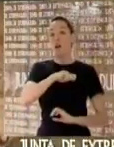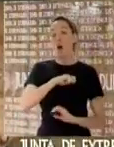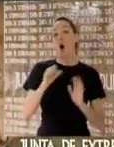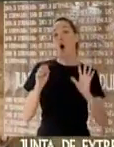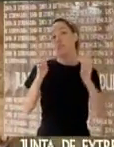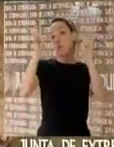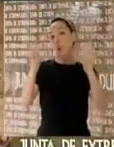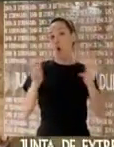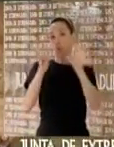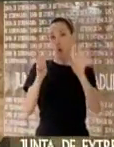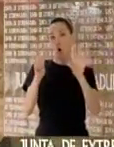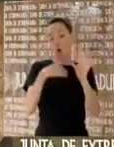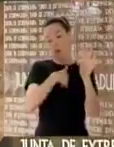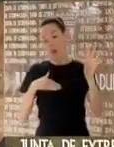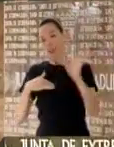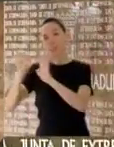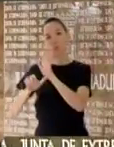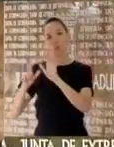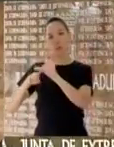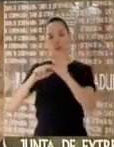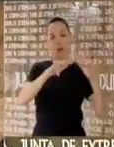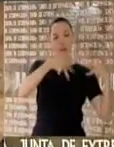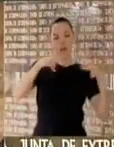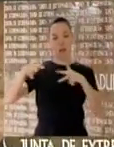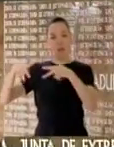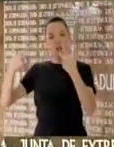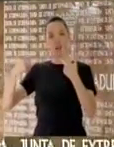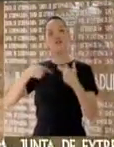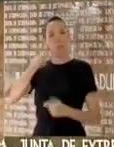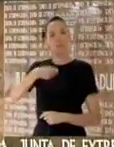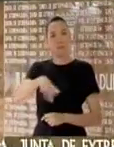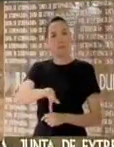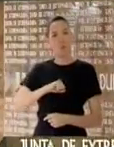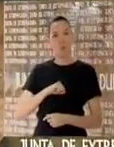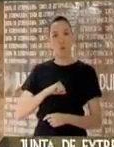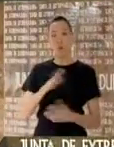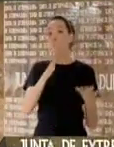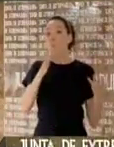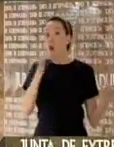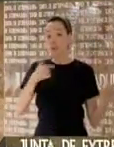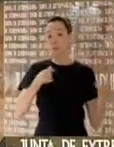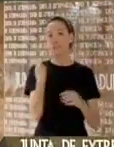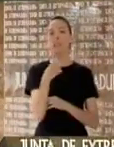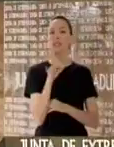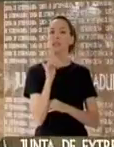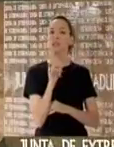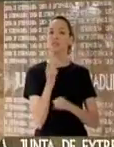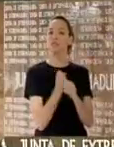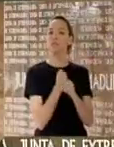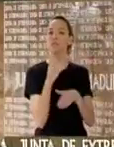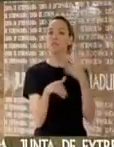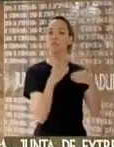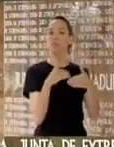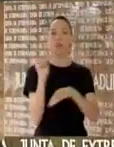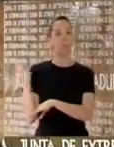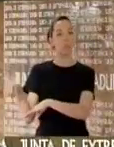Extremadura. Es una contradicción que yo quisiera ser presidente autonómico sin respetar y tener en cuenta